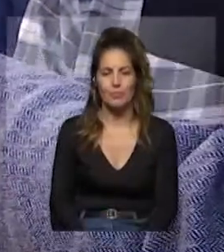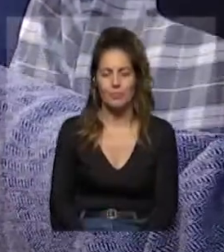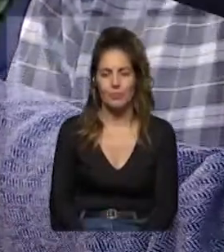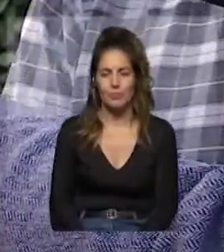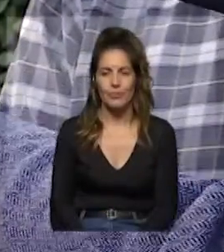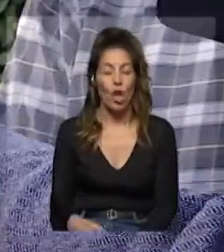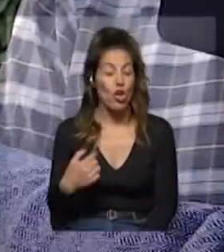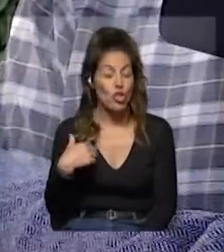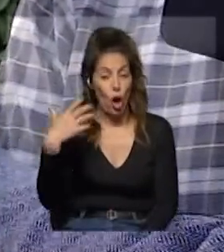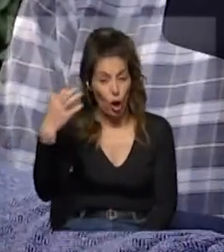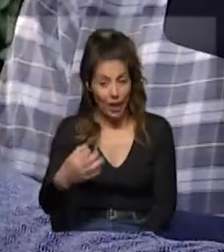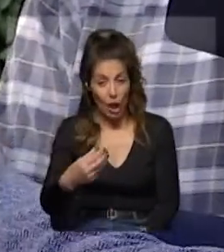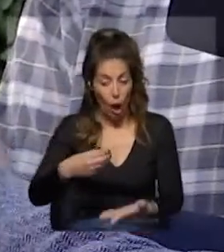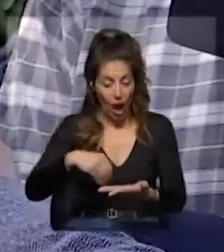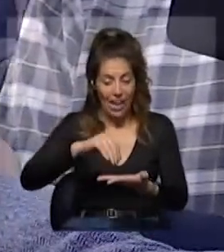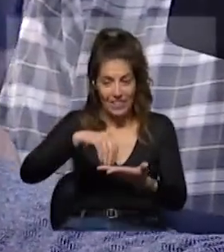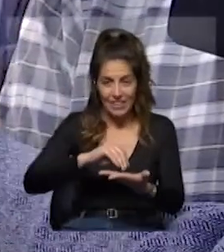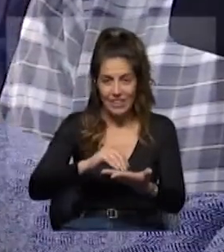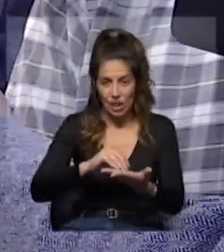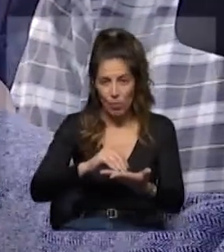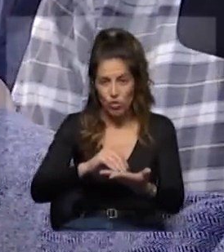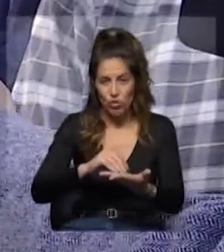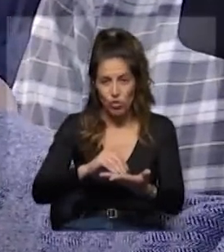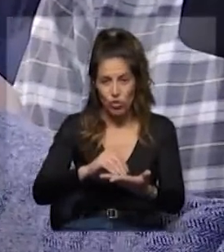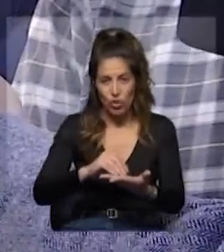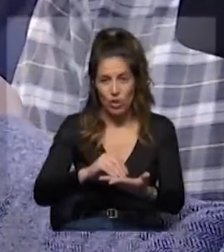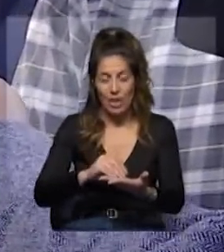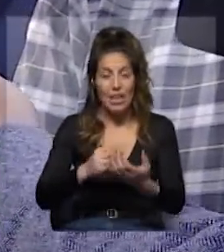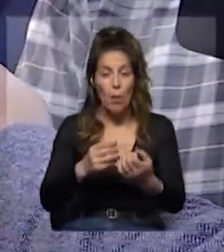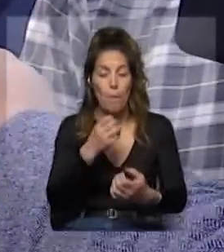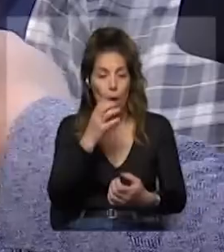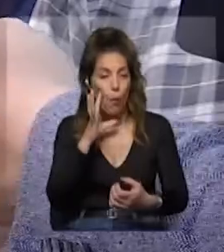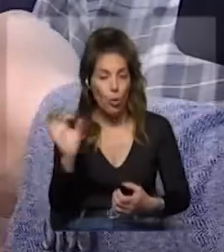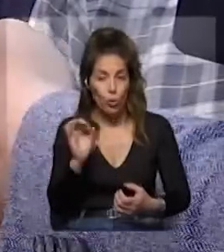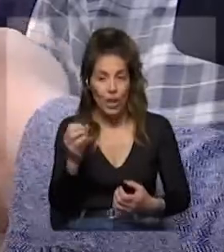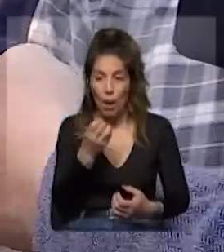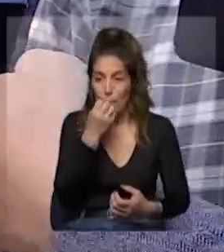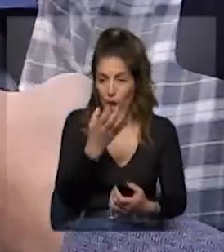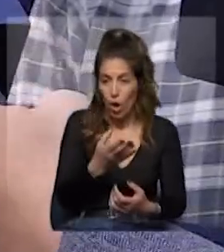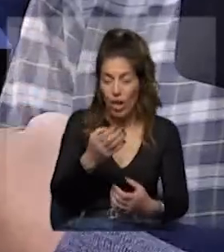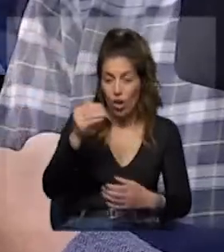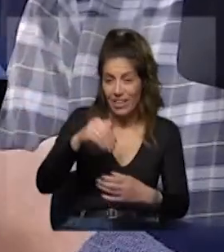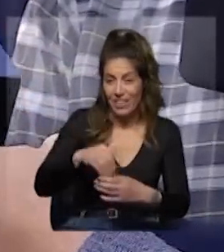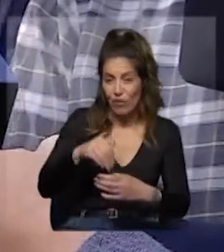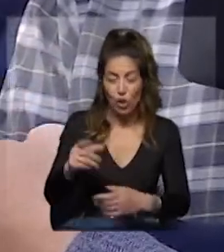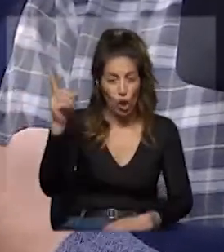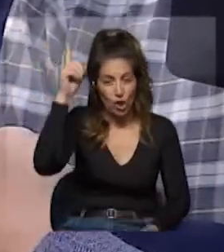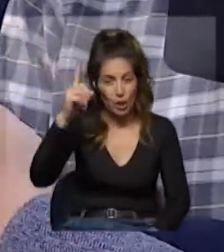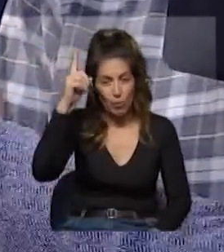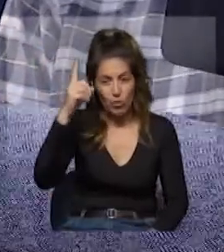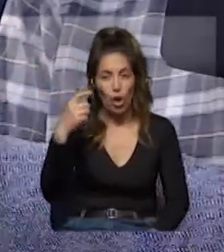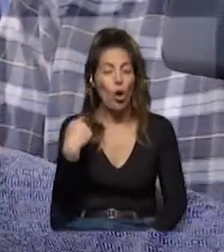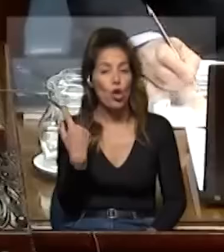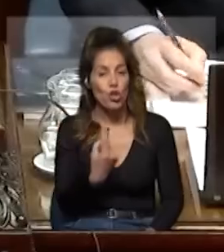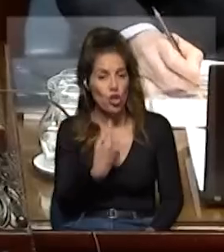Es que yo creo que los aditivos van en el sentido de de ser oportunidades de mejora sobre lo que se votó en diputados nosotros estuvimos en